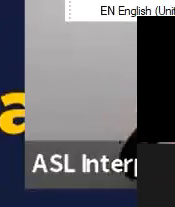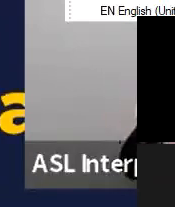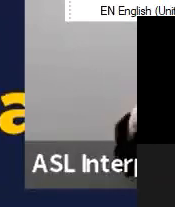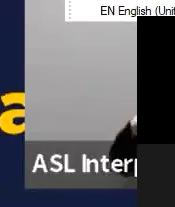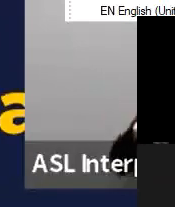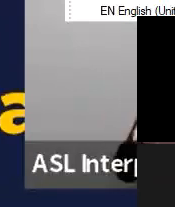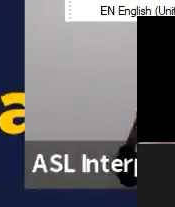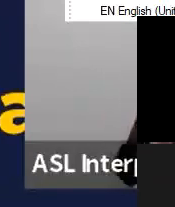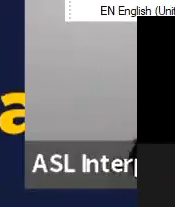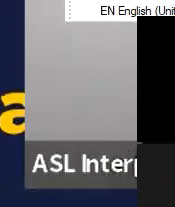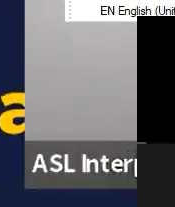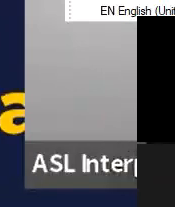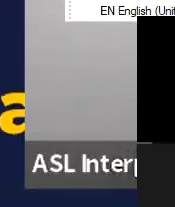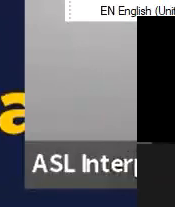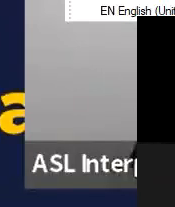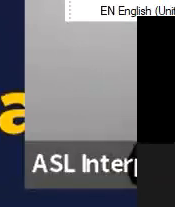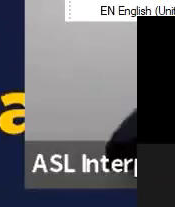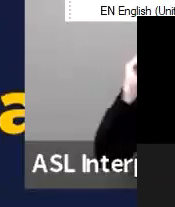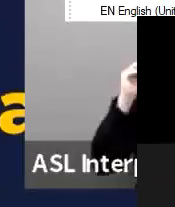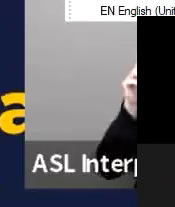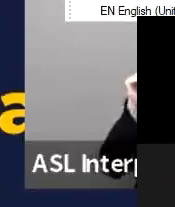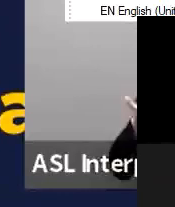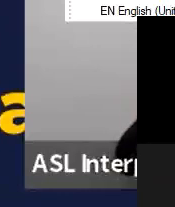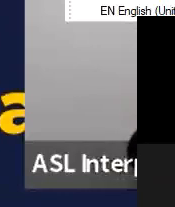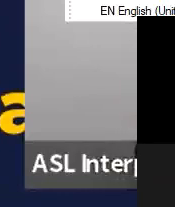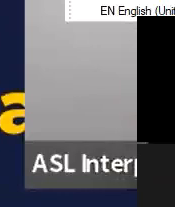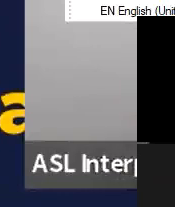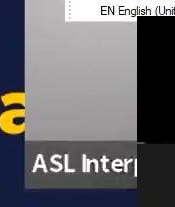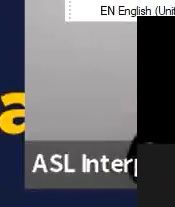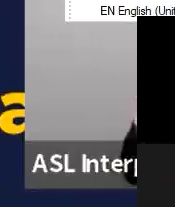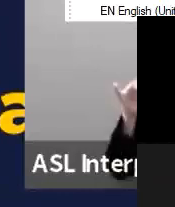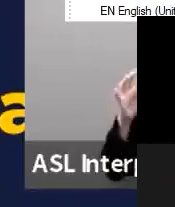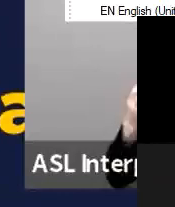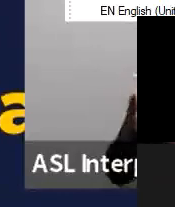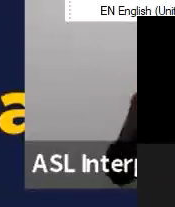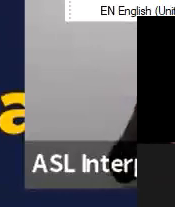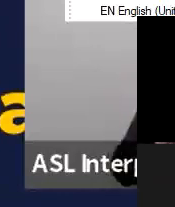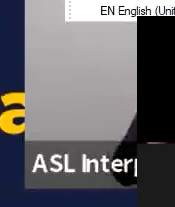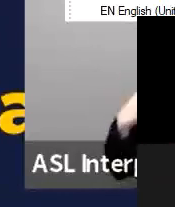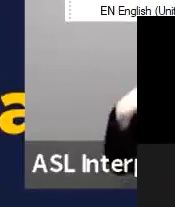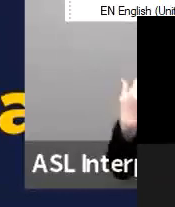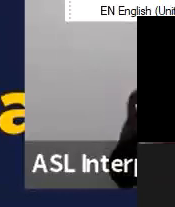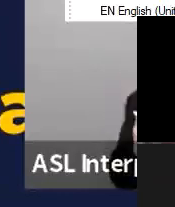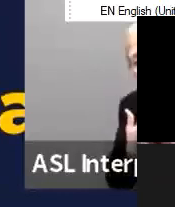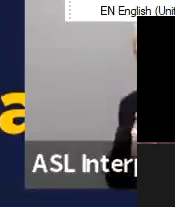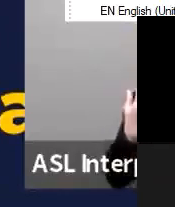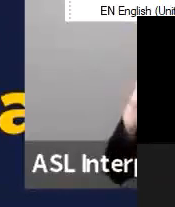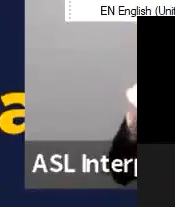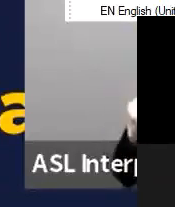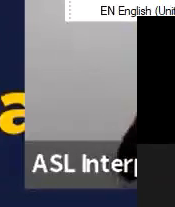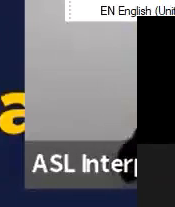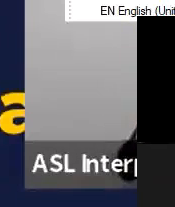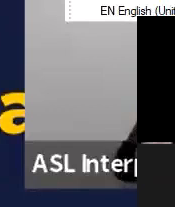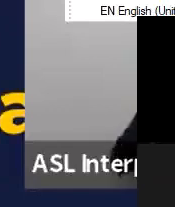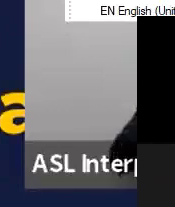trabajadores sanitarios, todo el personal que trabaje en un hospital privado, público, en todos los